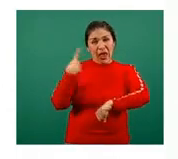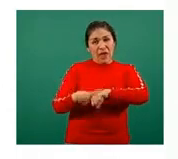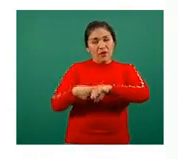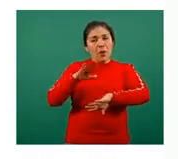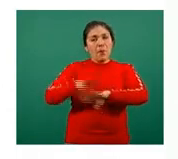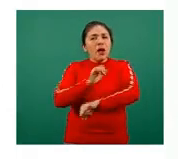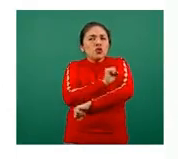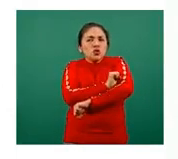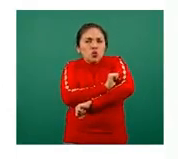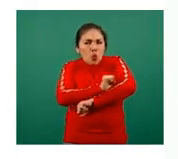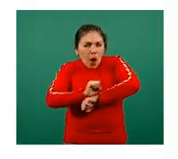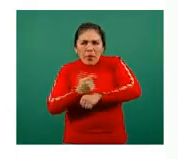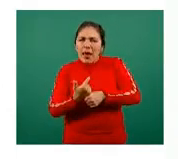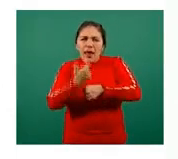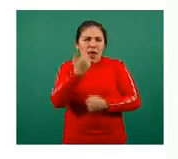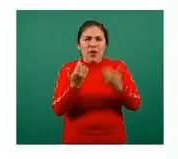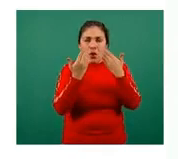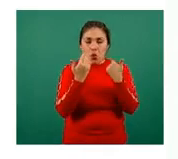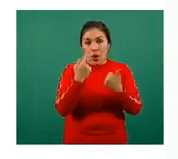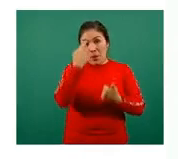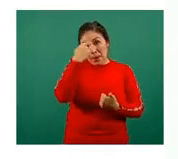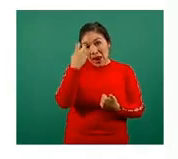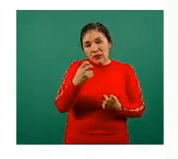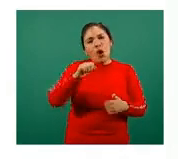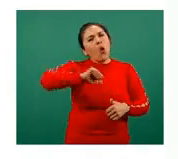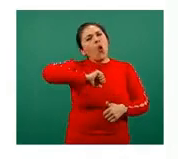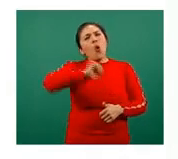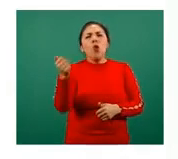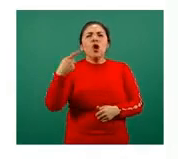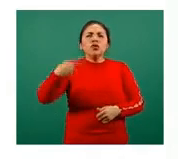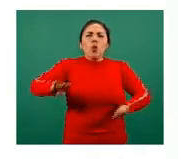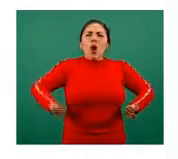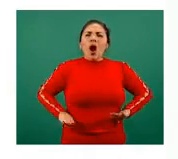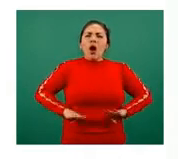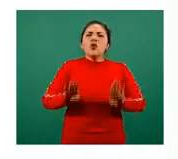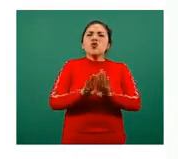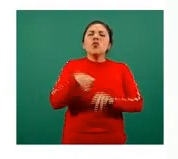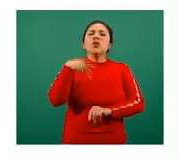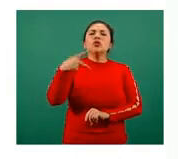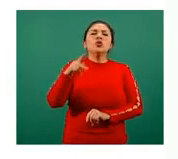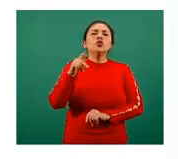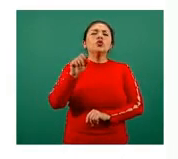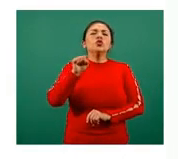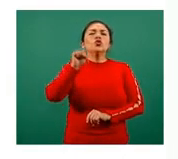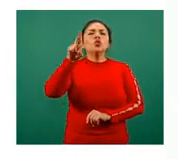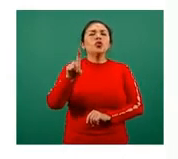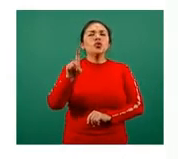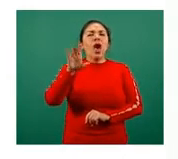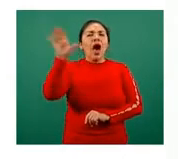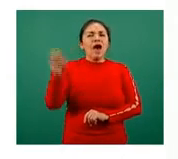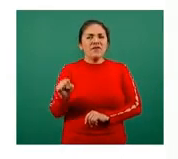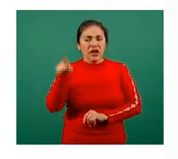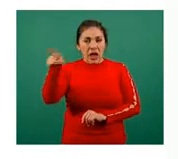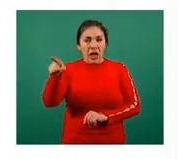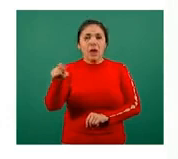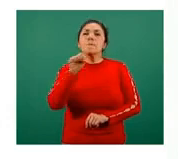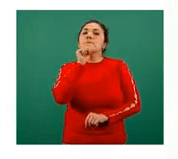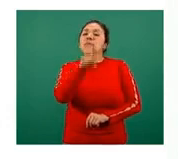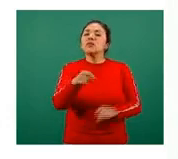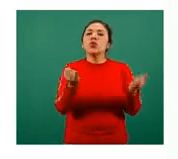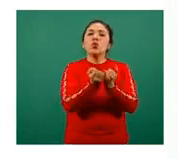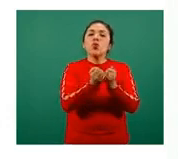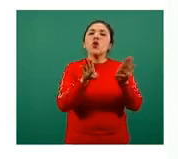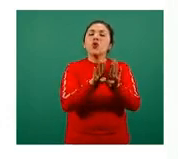y moderada contra la variante conocida como sudafricana, lo mismo que